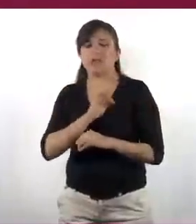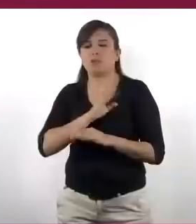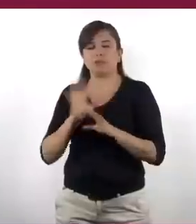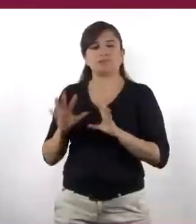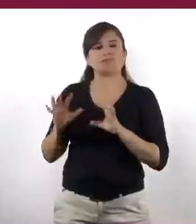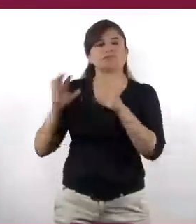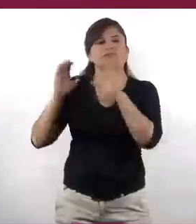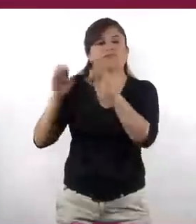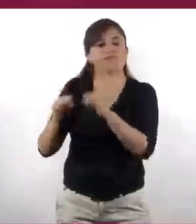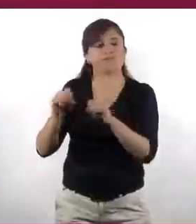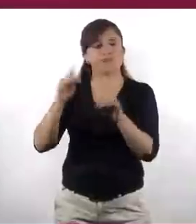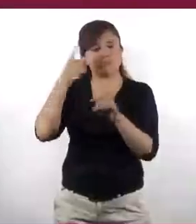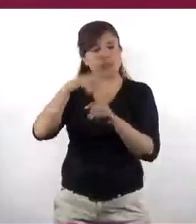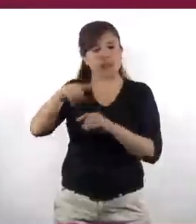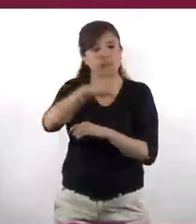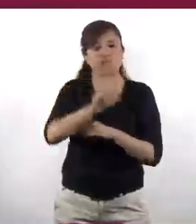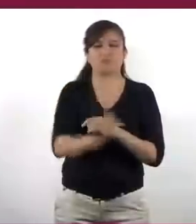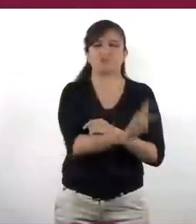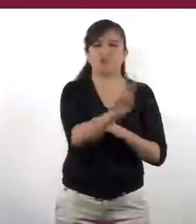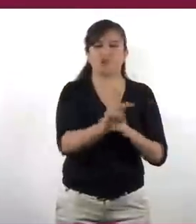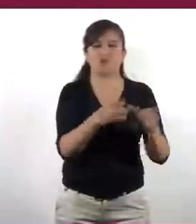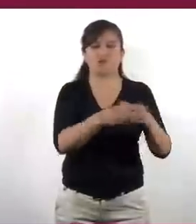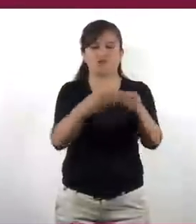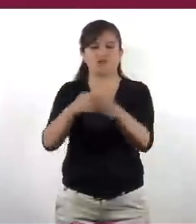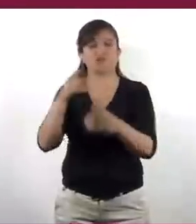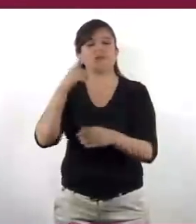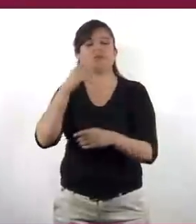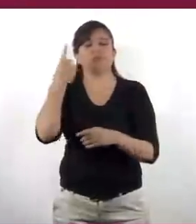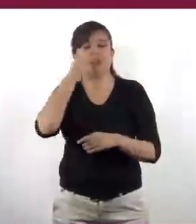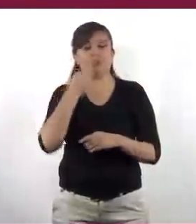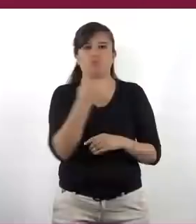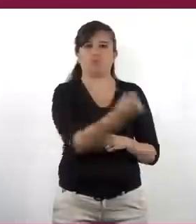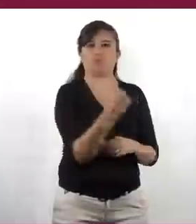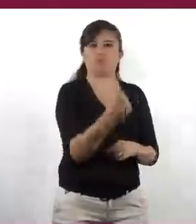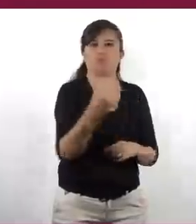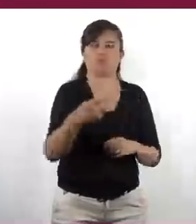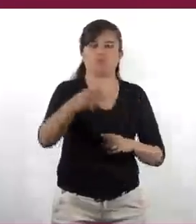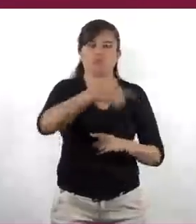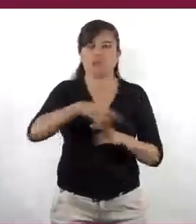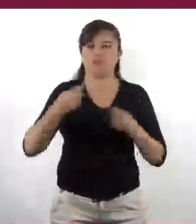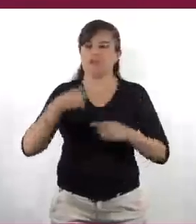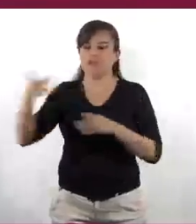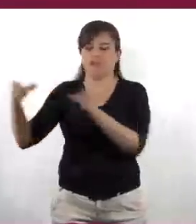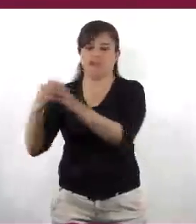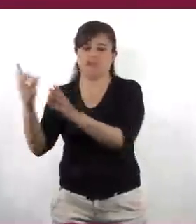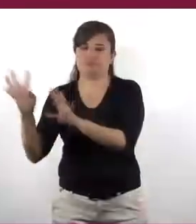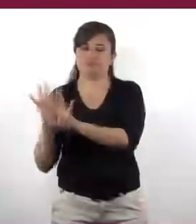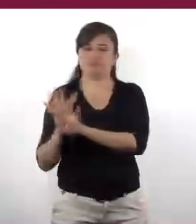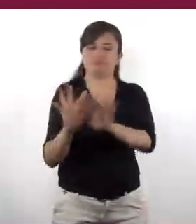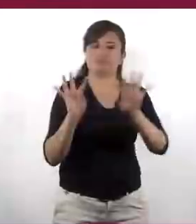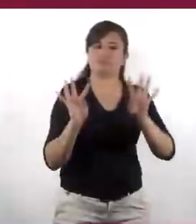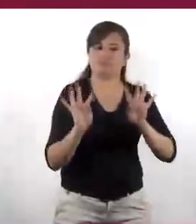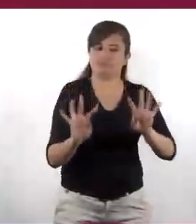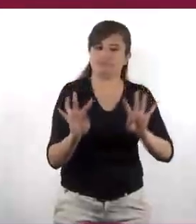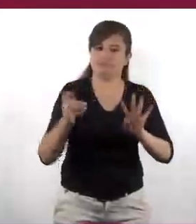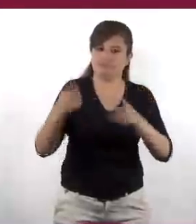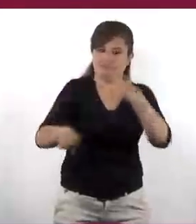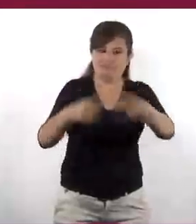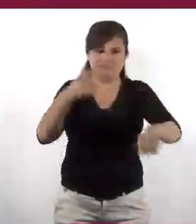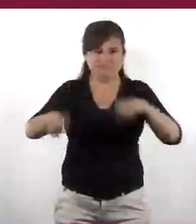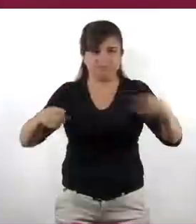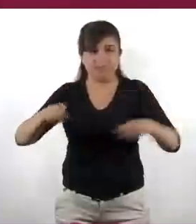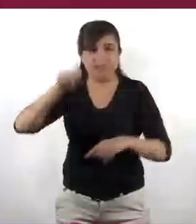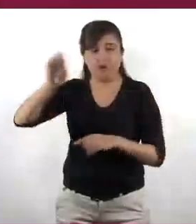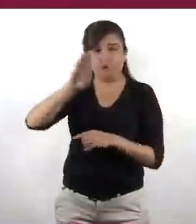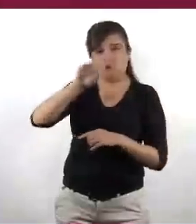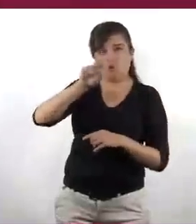el estatus colonial prácticamente al ser sometida a funcionarios españoles. En ese sentido, las reformas borbónicas en